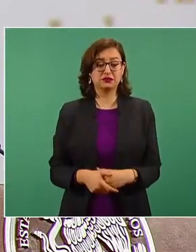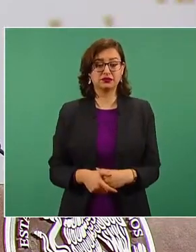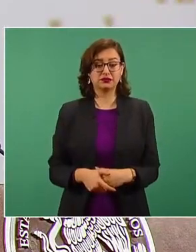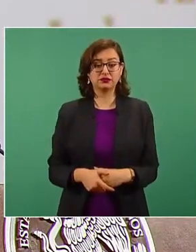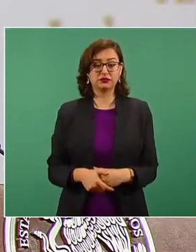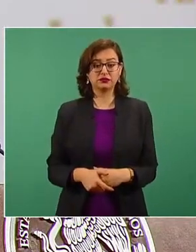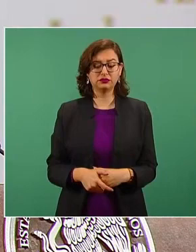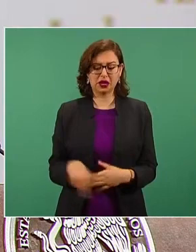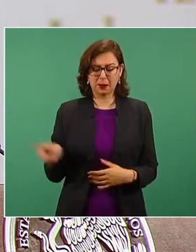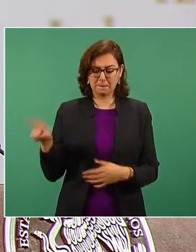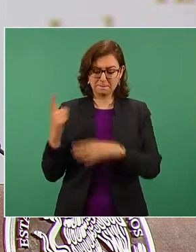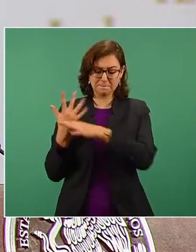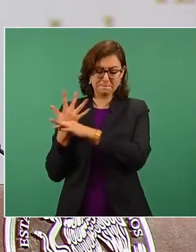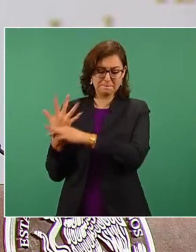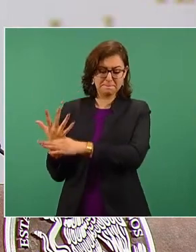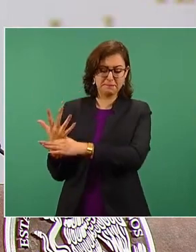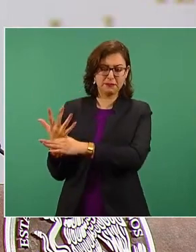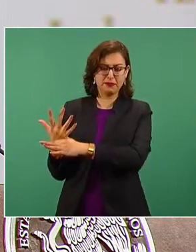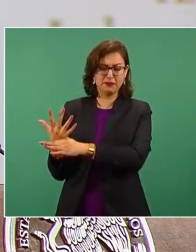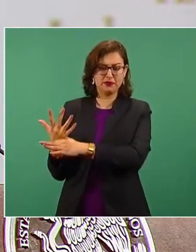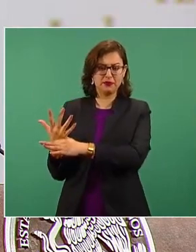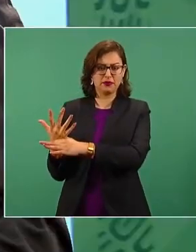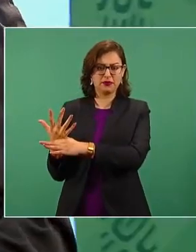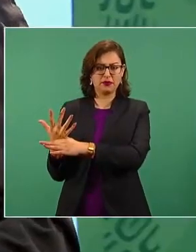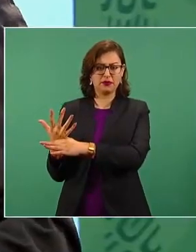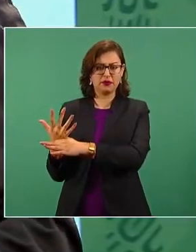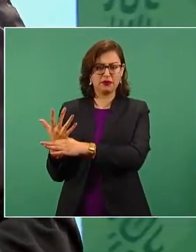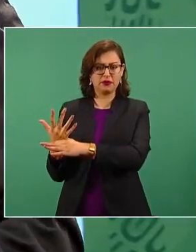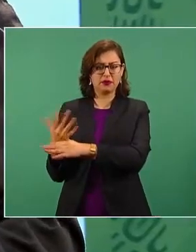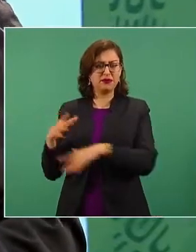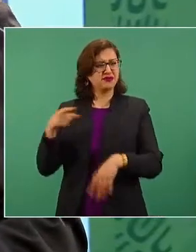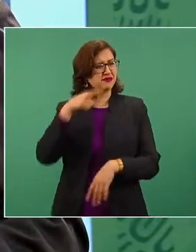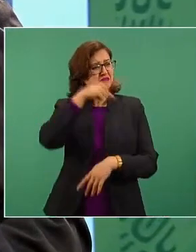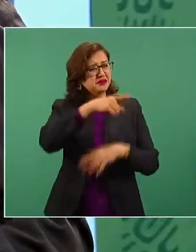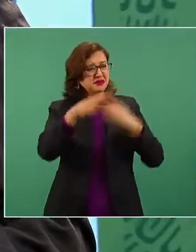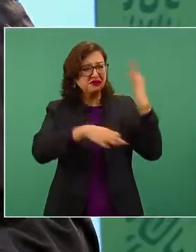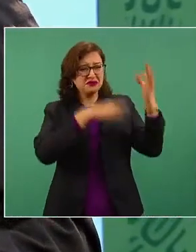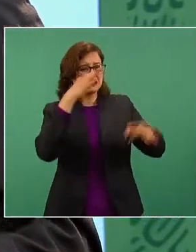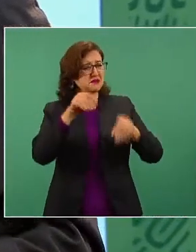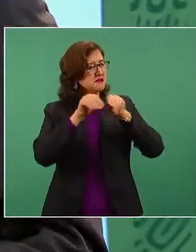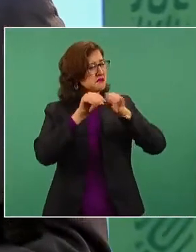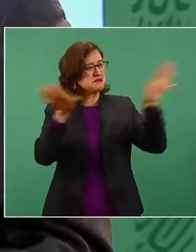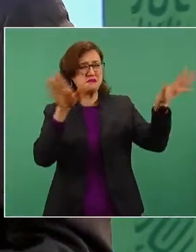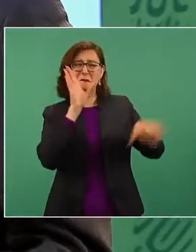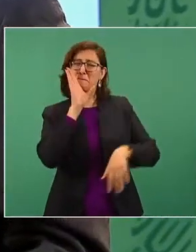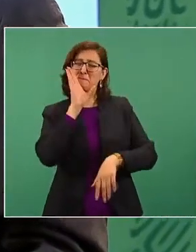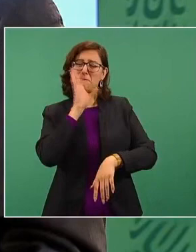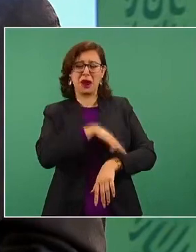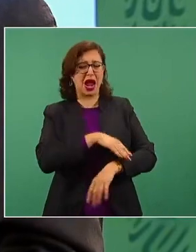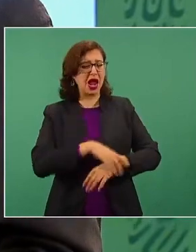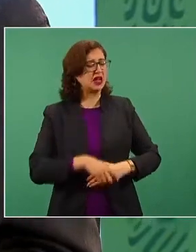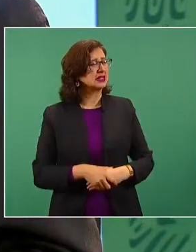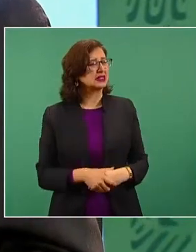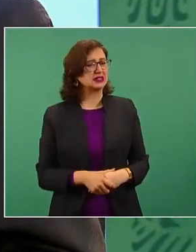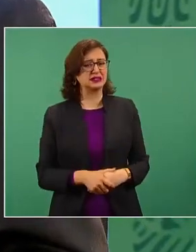me dijo, qué mal está esa campaña. O sea,